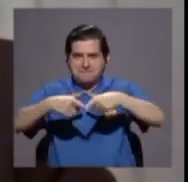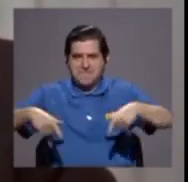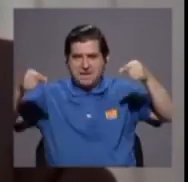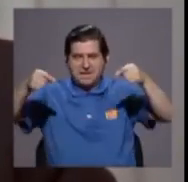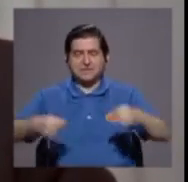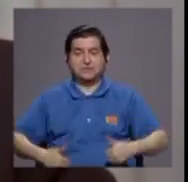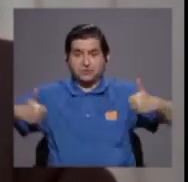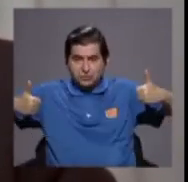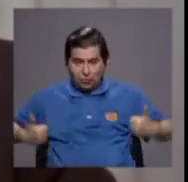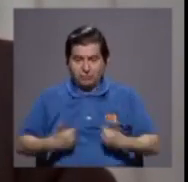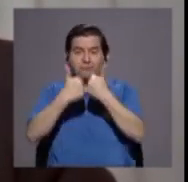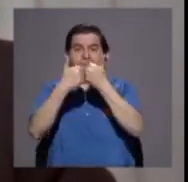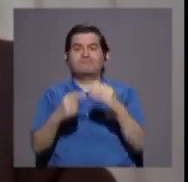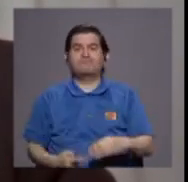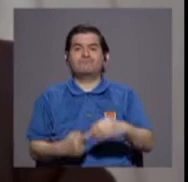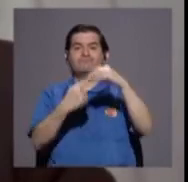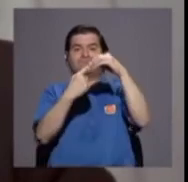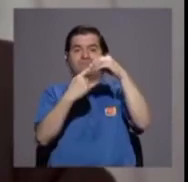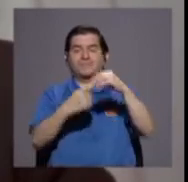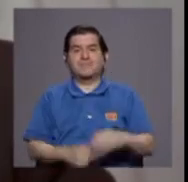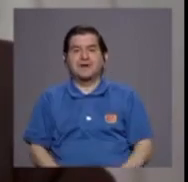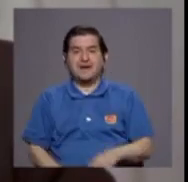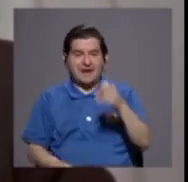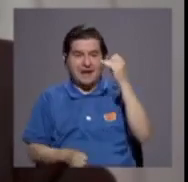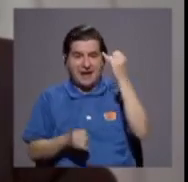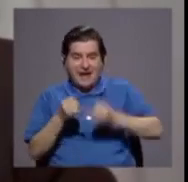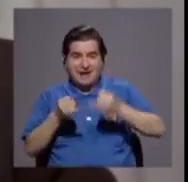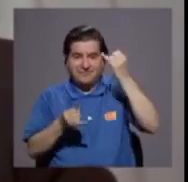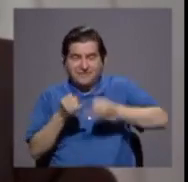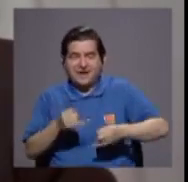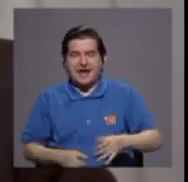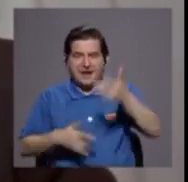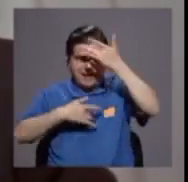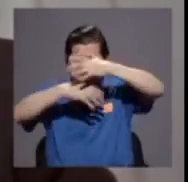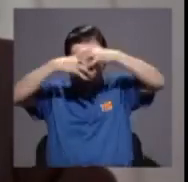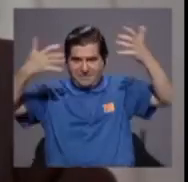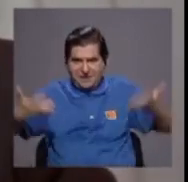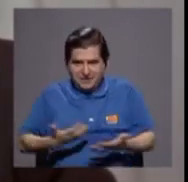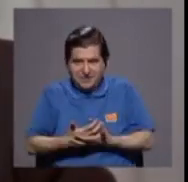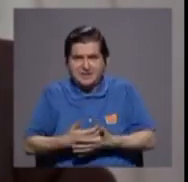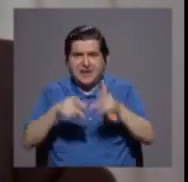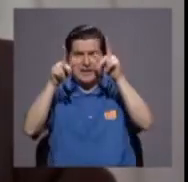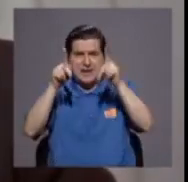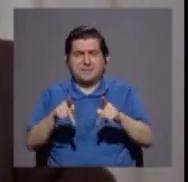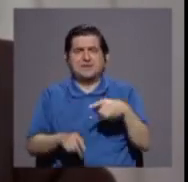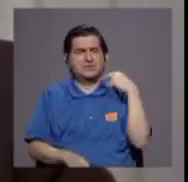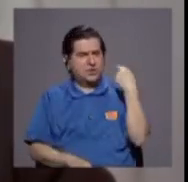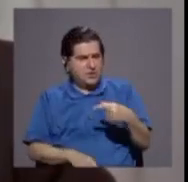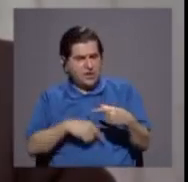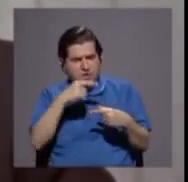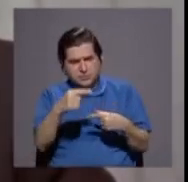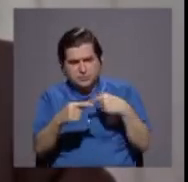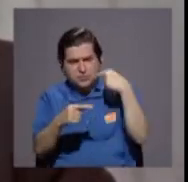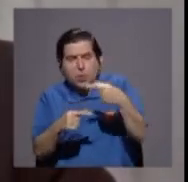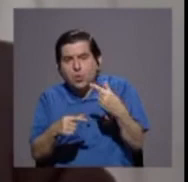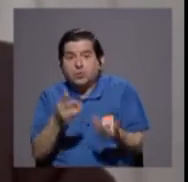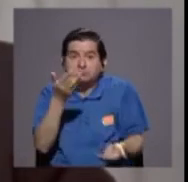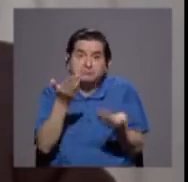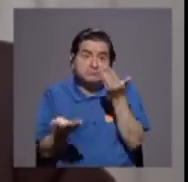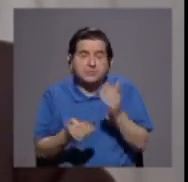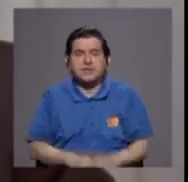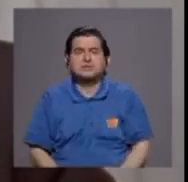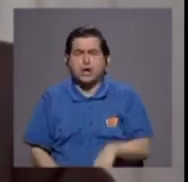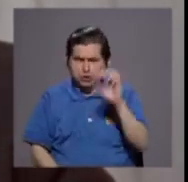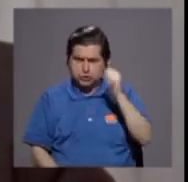mayor reto será el término de la pandemia. Creo que la gente está poco a poco, si bien tomando